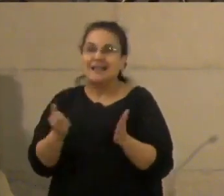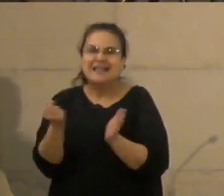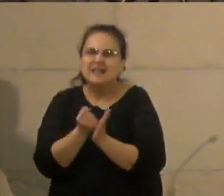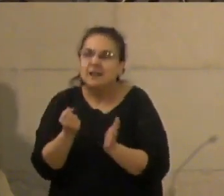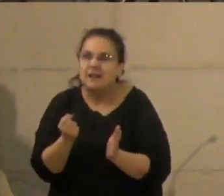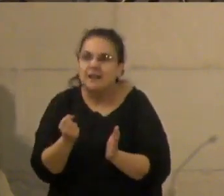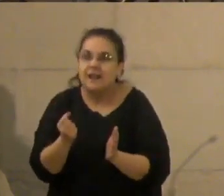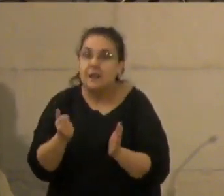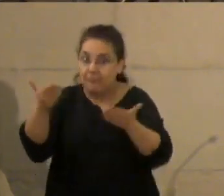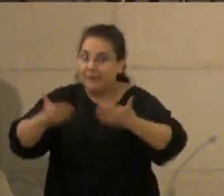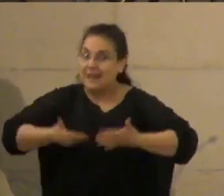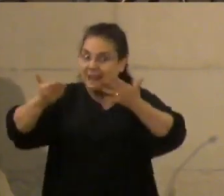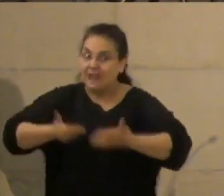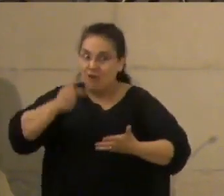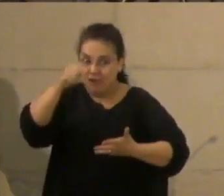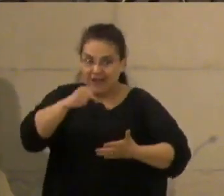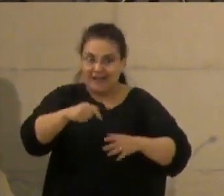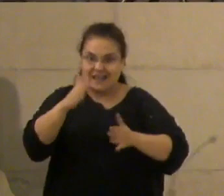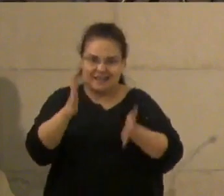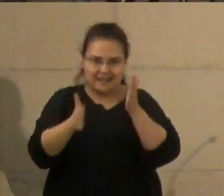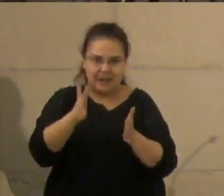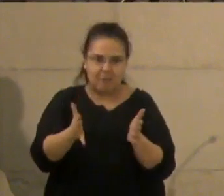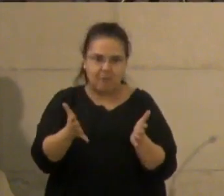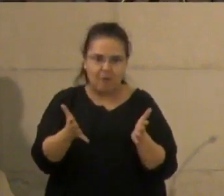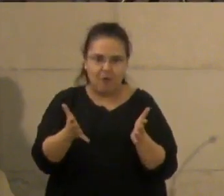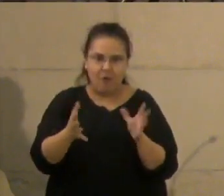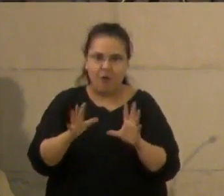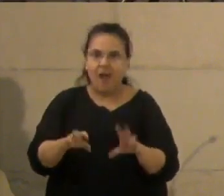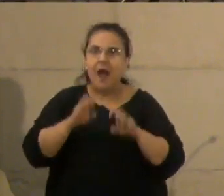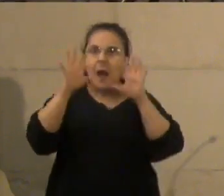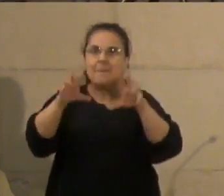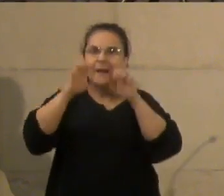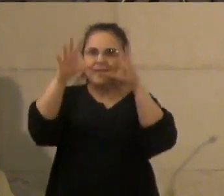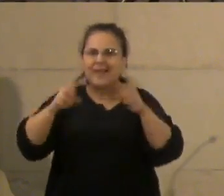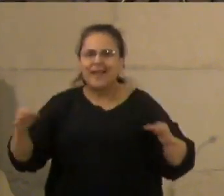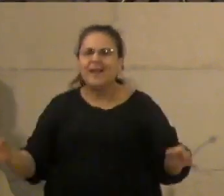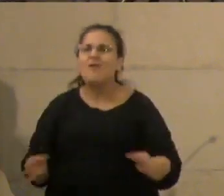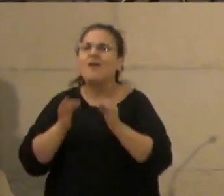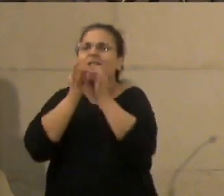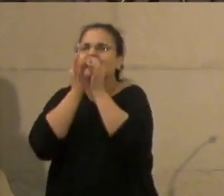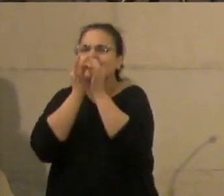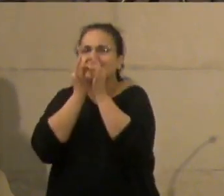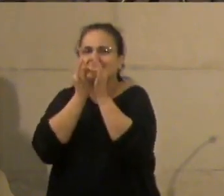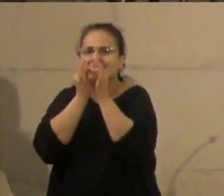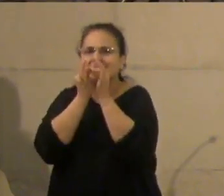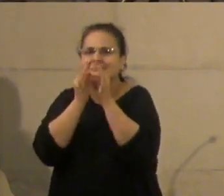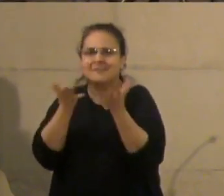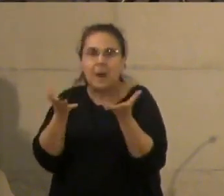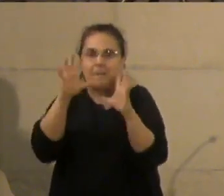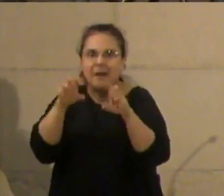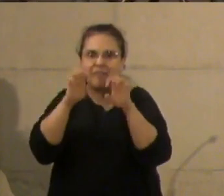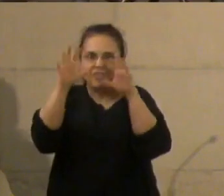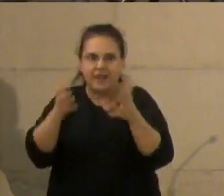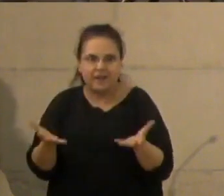que nos hace Jesús en este tiempo es aprender a ser eucarísticos con todo lo que hemos aprendido en estos momentos.